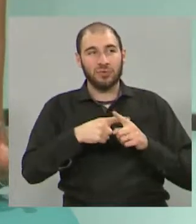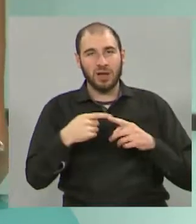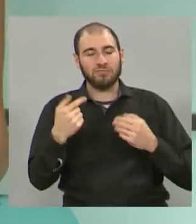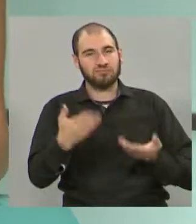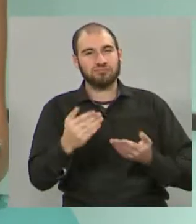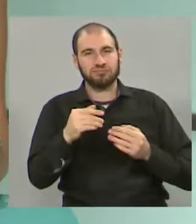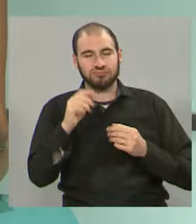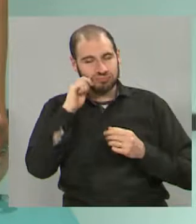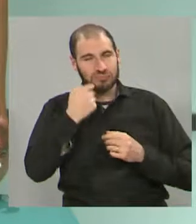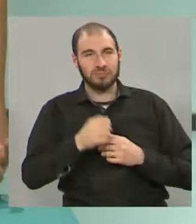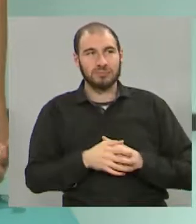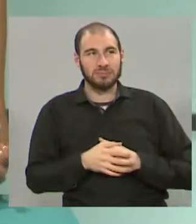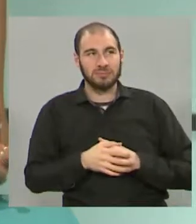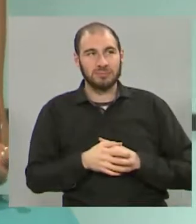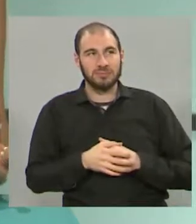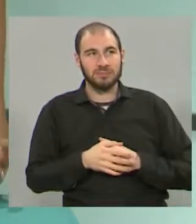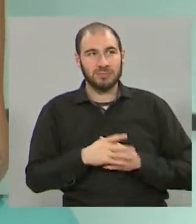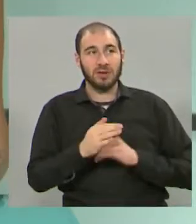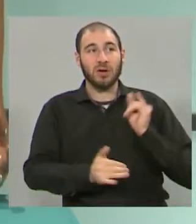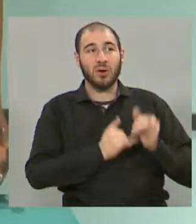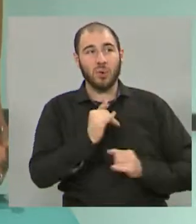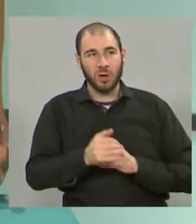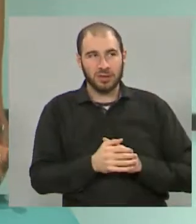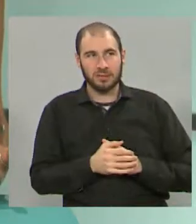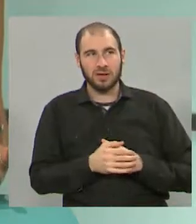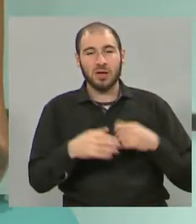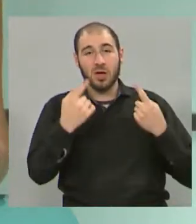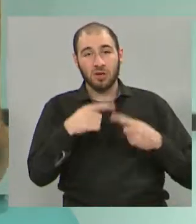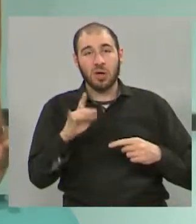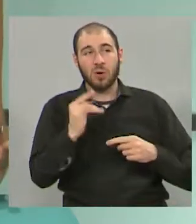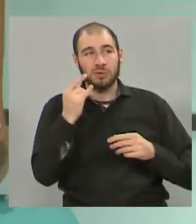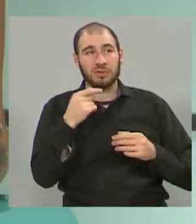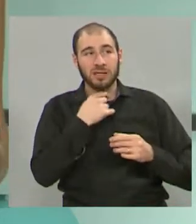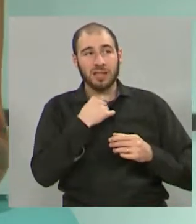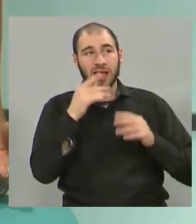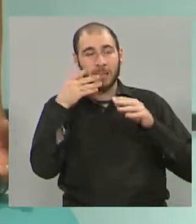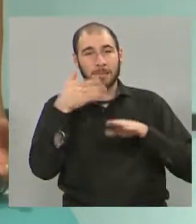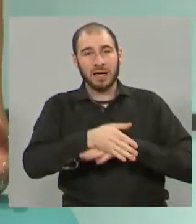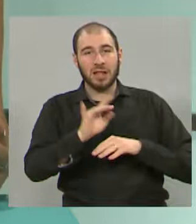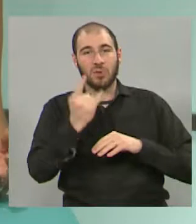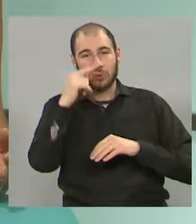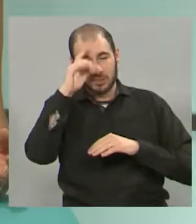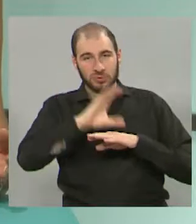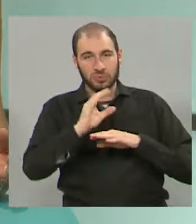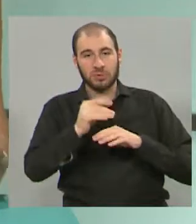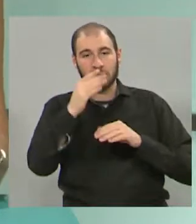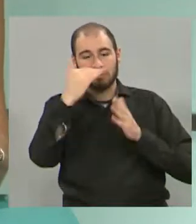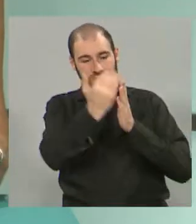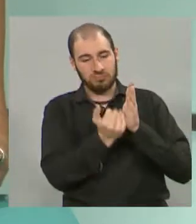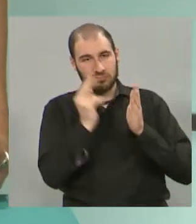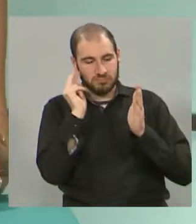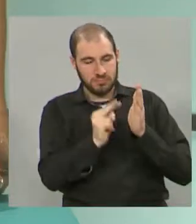los estudiantes de vuelta les recuerdo cada cosa que quieran saber de la universidad por entrar a la página de la un curso seguir la agenda